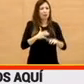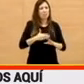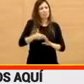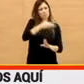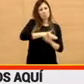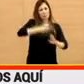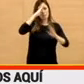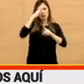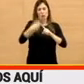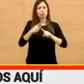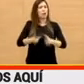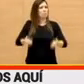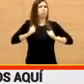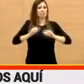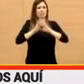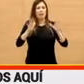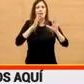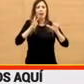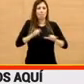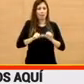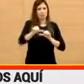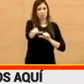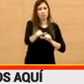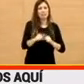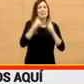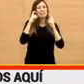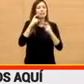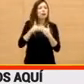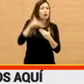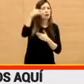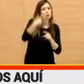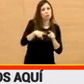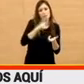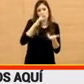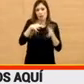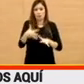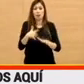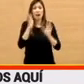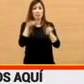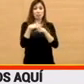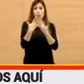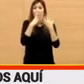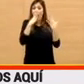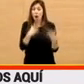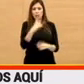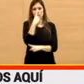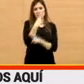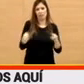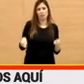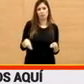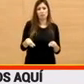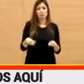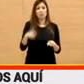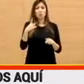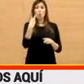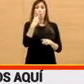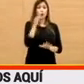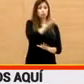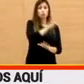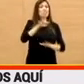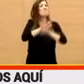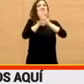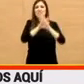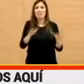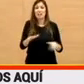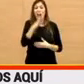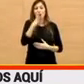de todo lo que podemos llevar hacia el futuro y entendiendo que el contexto es diferente. Ya no habrá más bipartidismo. Lo que hay son cinco millones de votos del